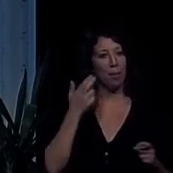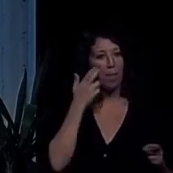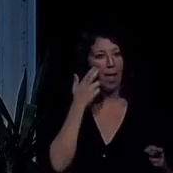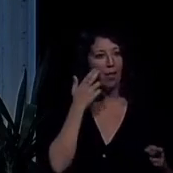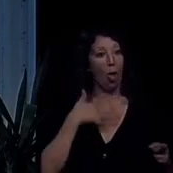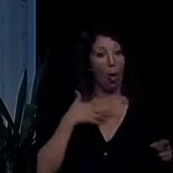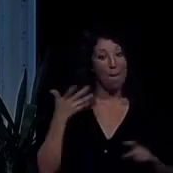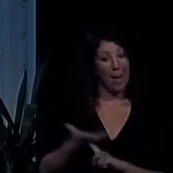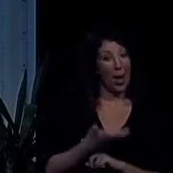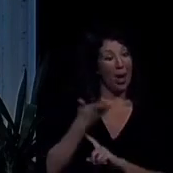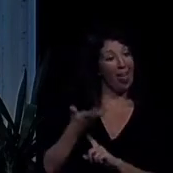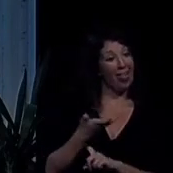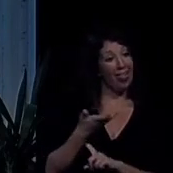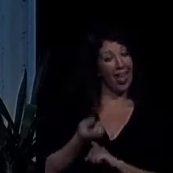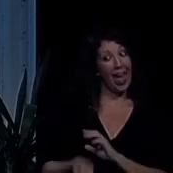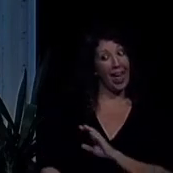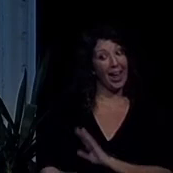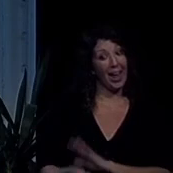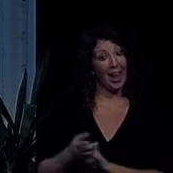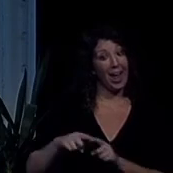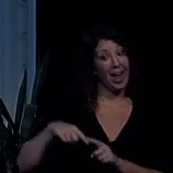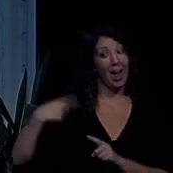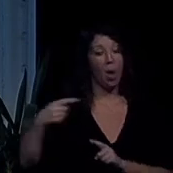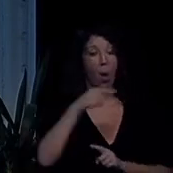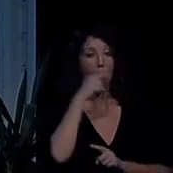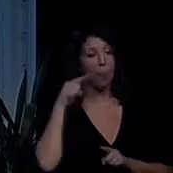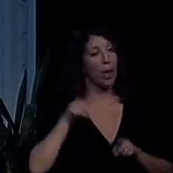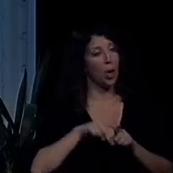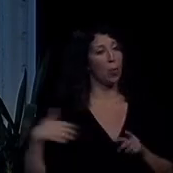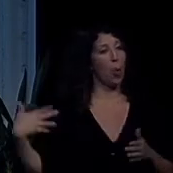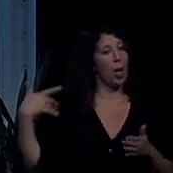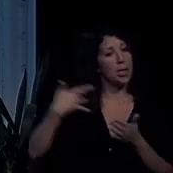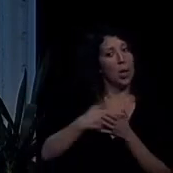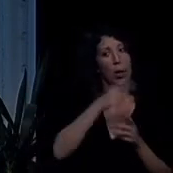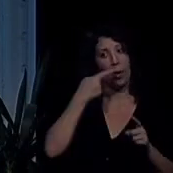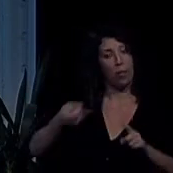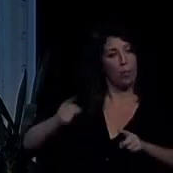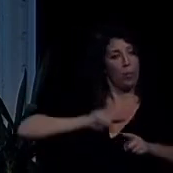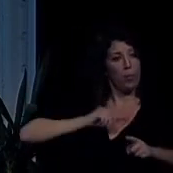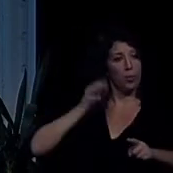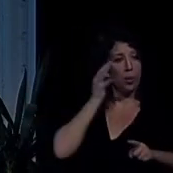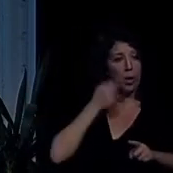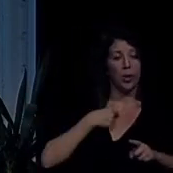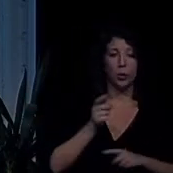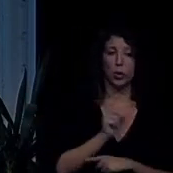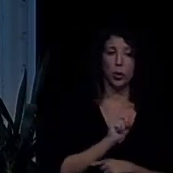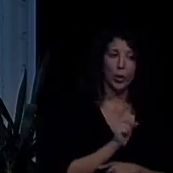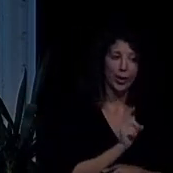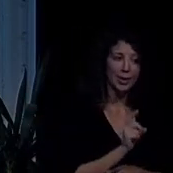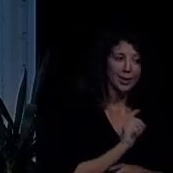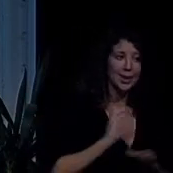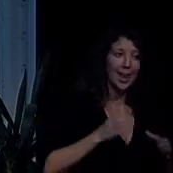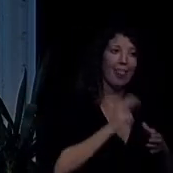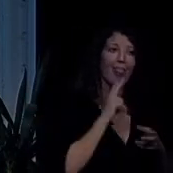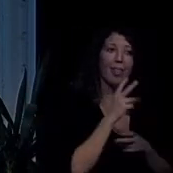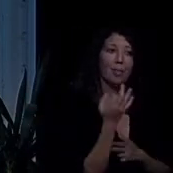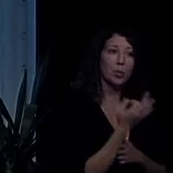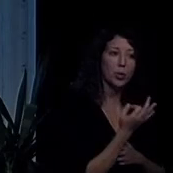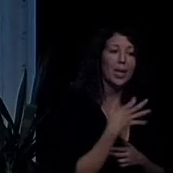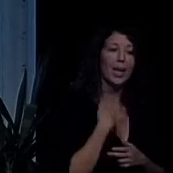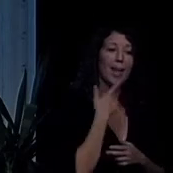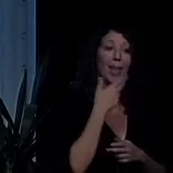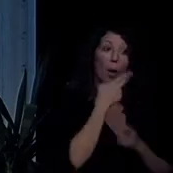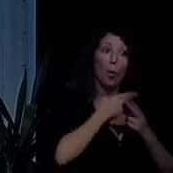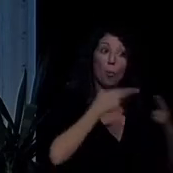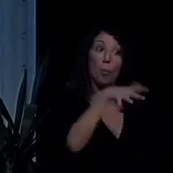la misma violencia que ancestralmente los hombres están generando sobre nuestros cuerpos, sino lo que estamos diciendo es que vamos a ocupar el